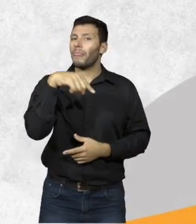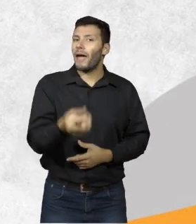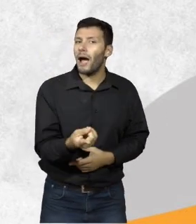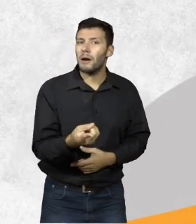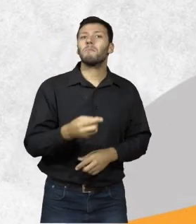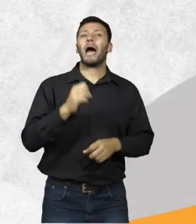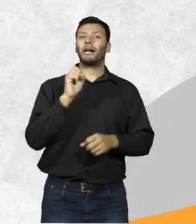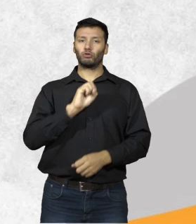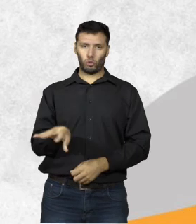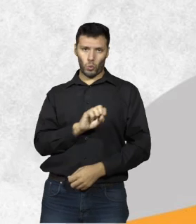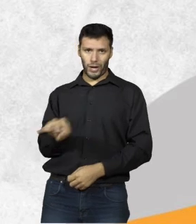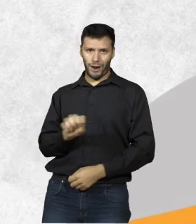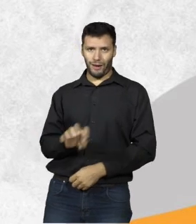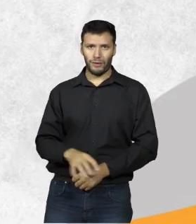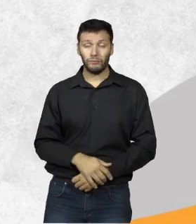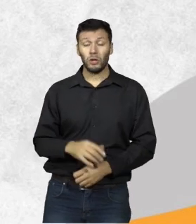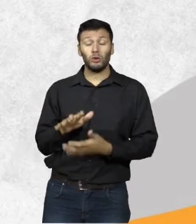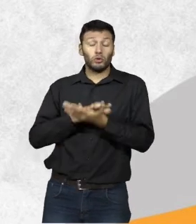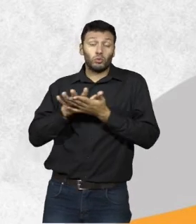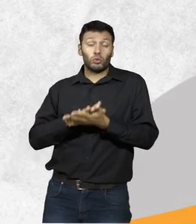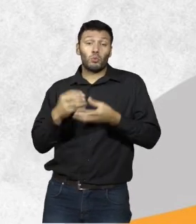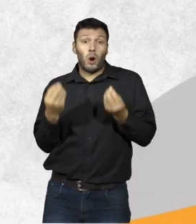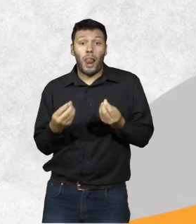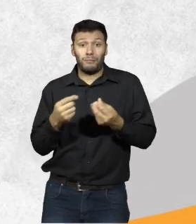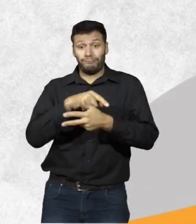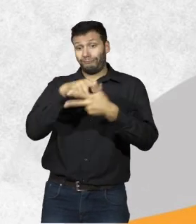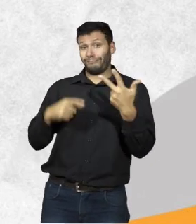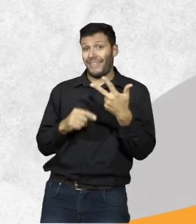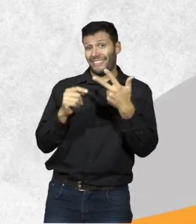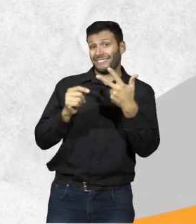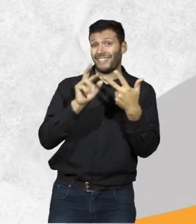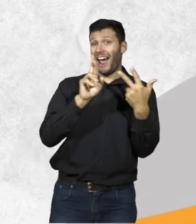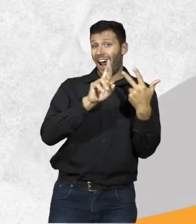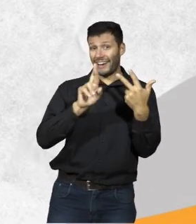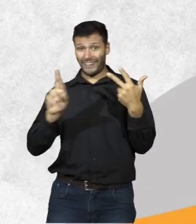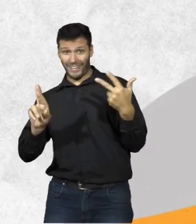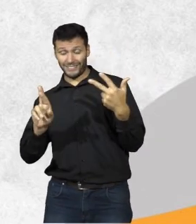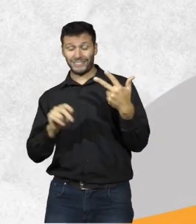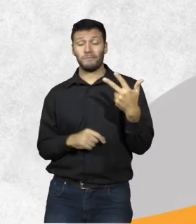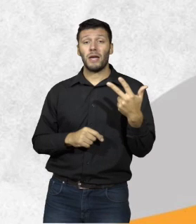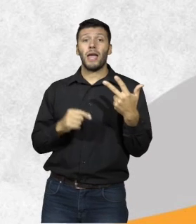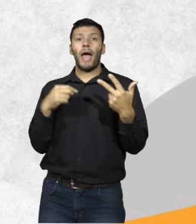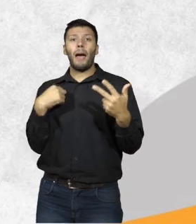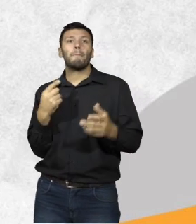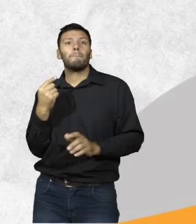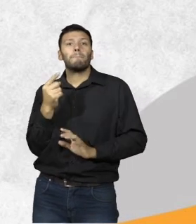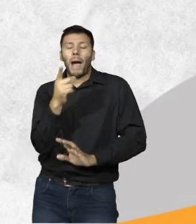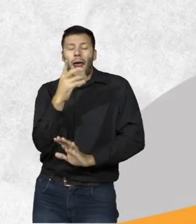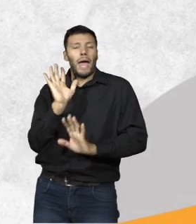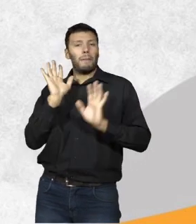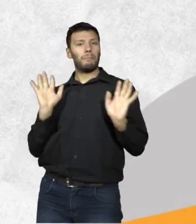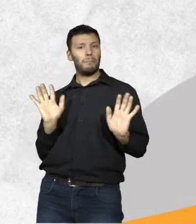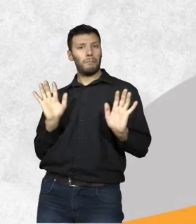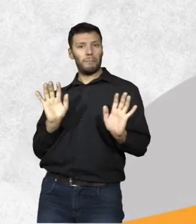¿Qué solución puede tener? Las 3 R's y transformarlo, para mí, transformarlo en energía.